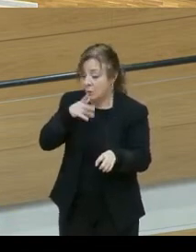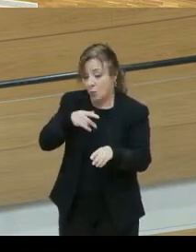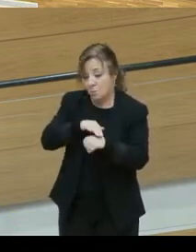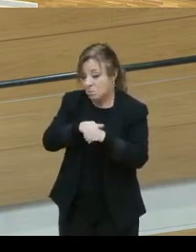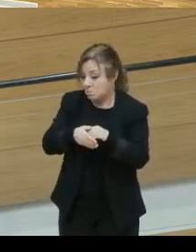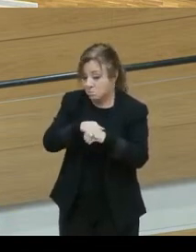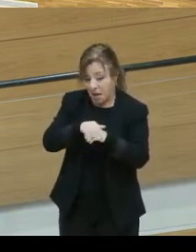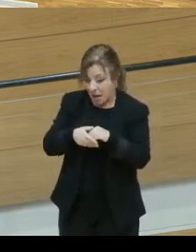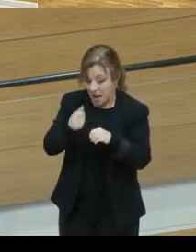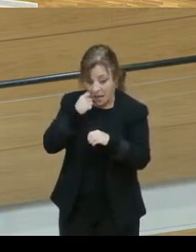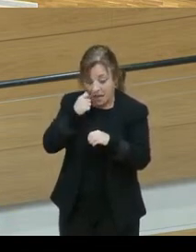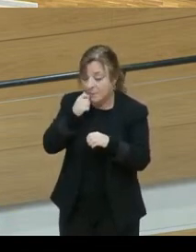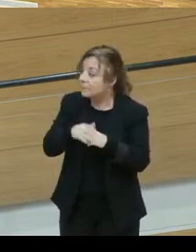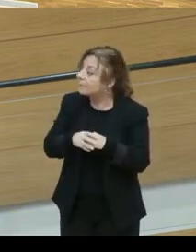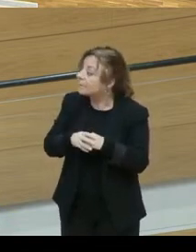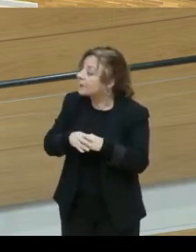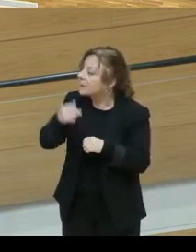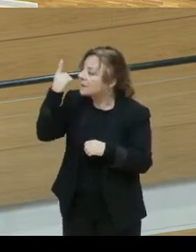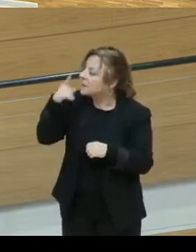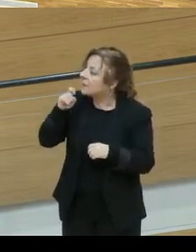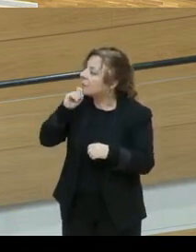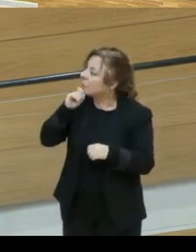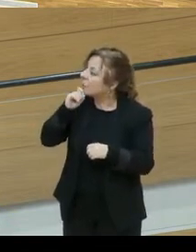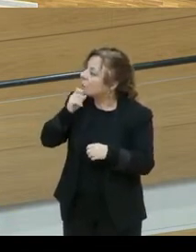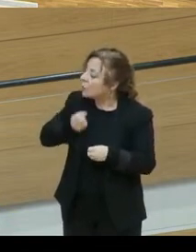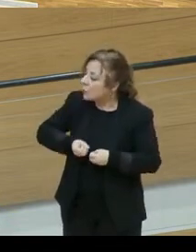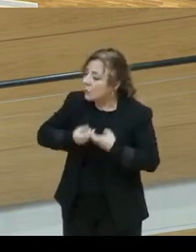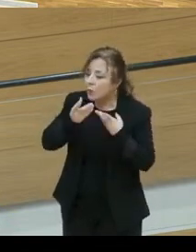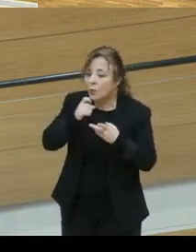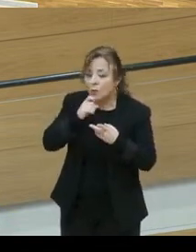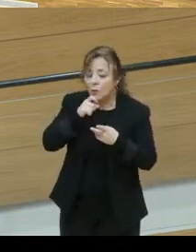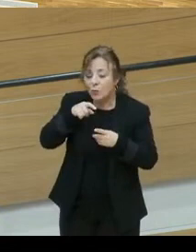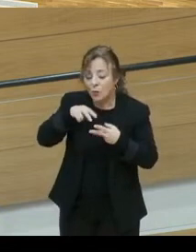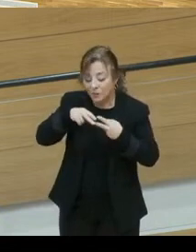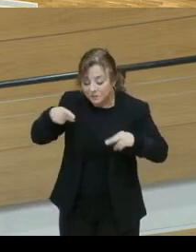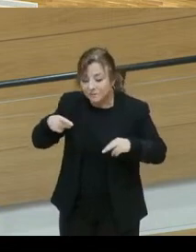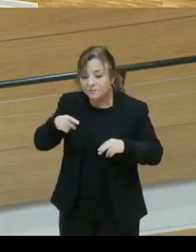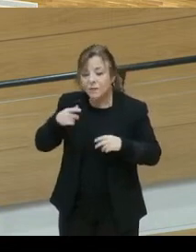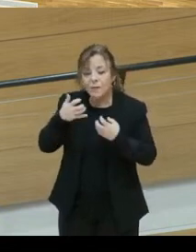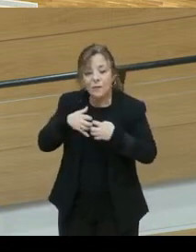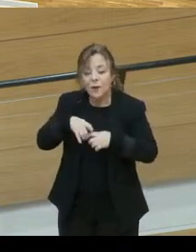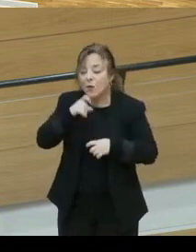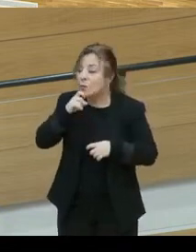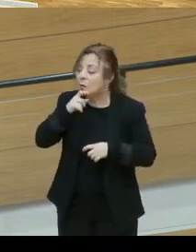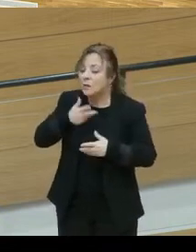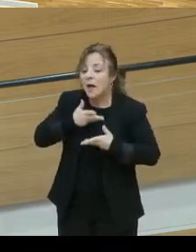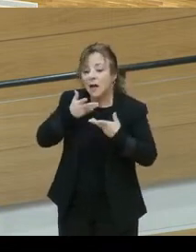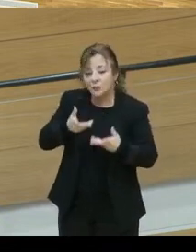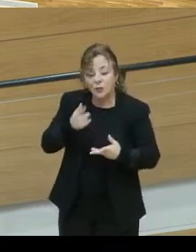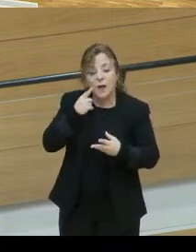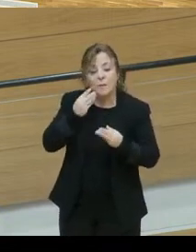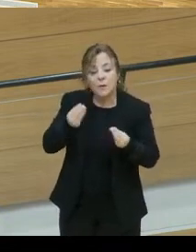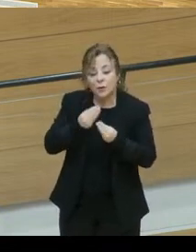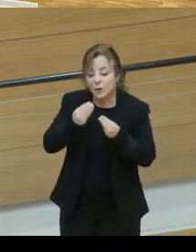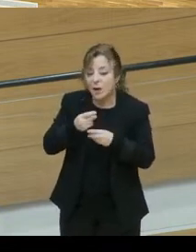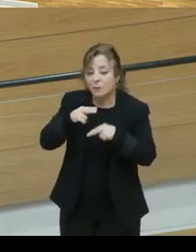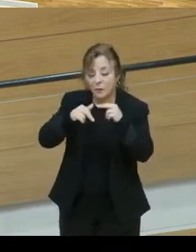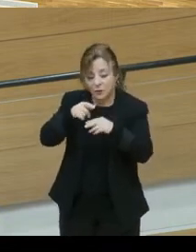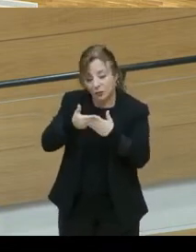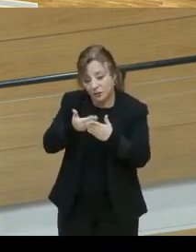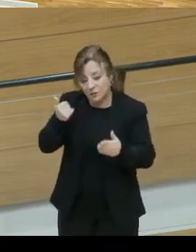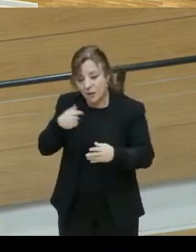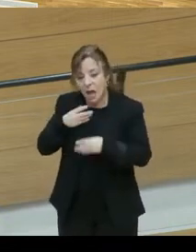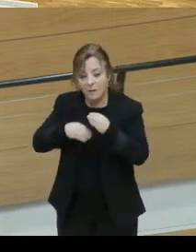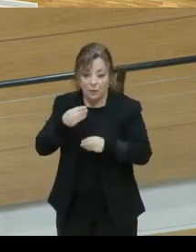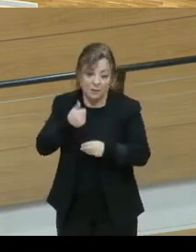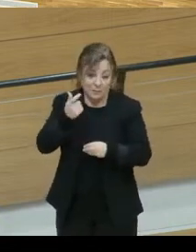cáscaras. Y el saber dónde se expresan y cómo actúan estos genes puede ayudar pues, a mejorar los procesos de extracción, a hacerlos más